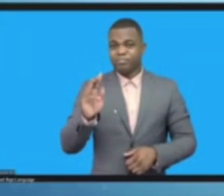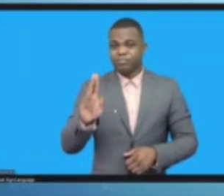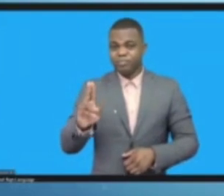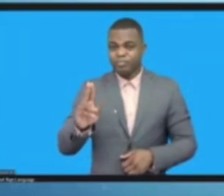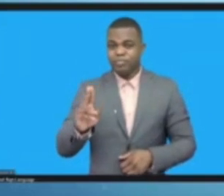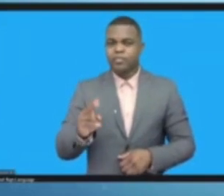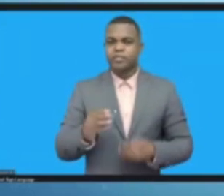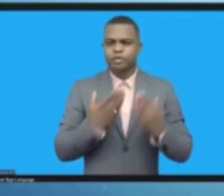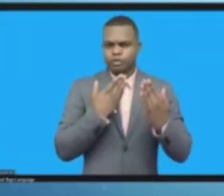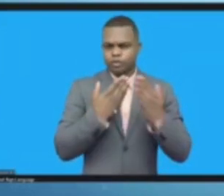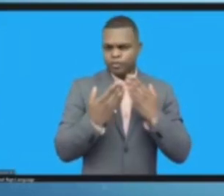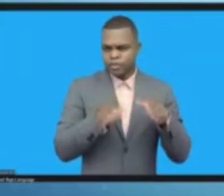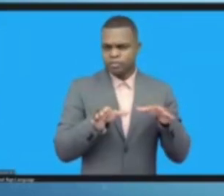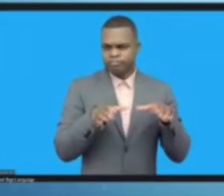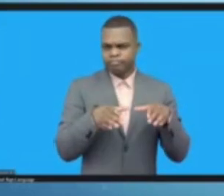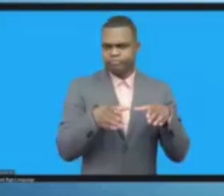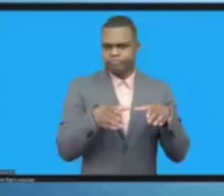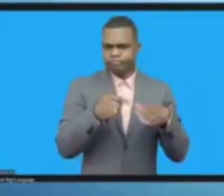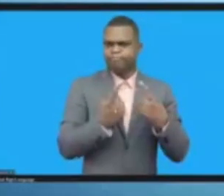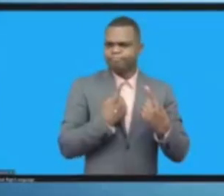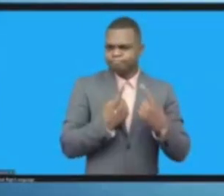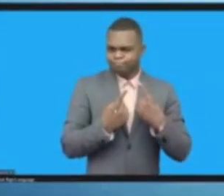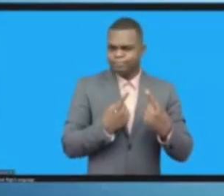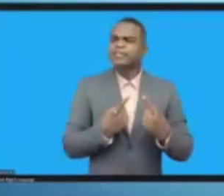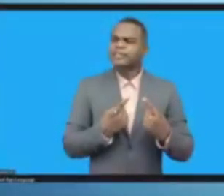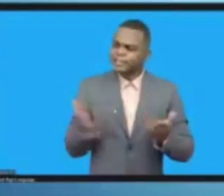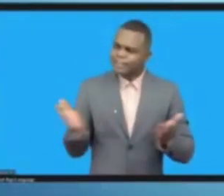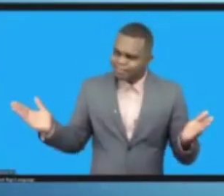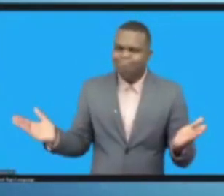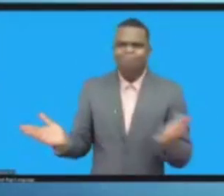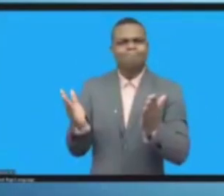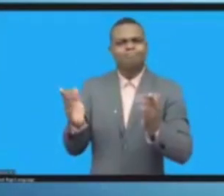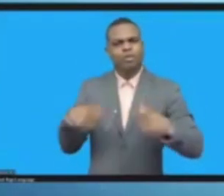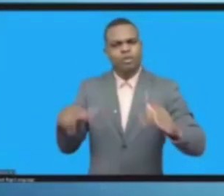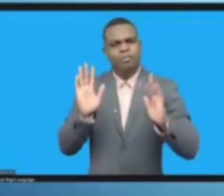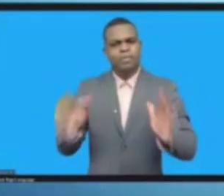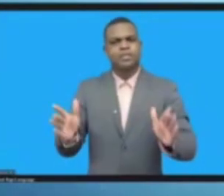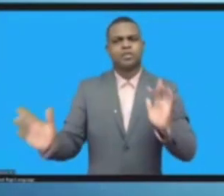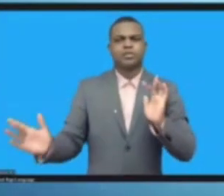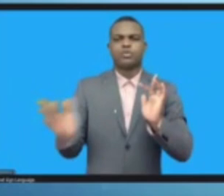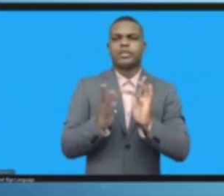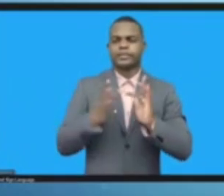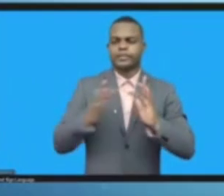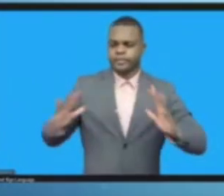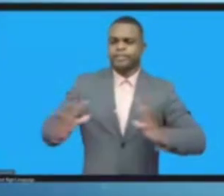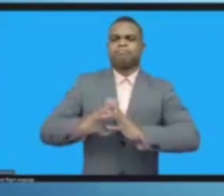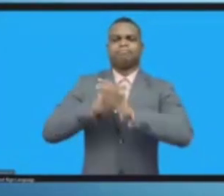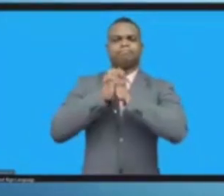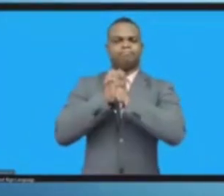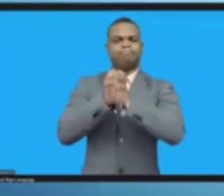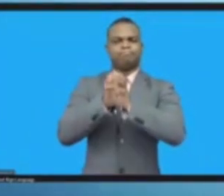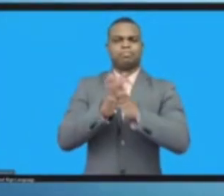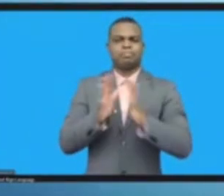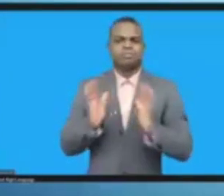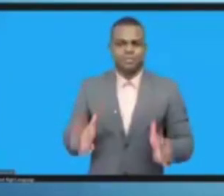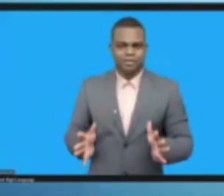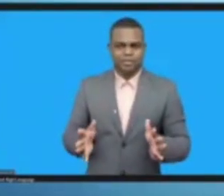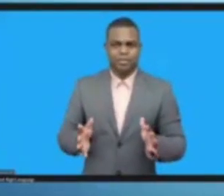implica que debemos conectarnos Y unirnos esto es lo que aspira a lograr el pacto digital mundial